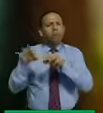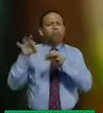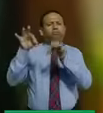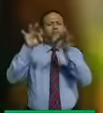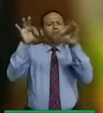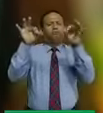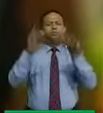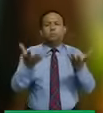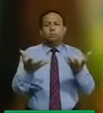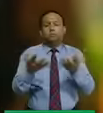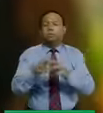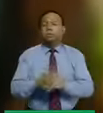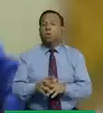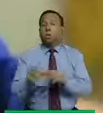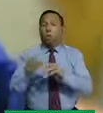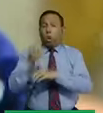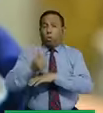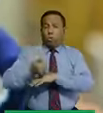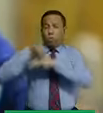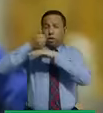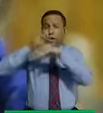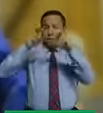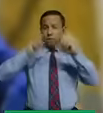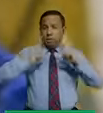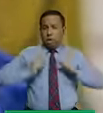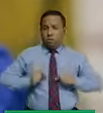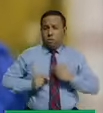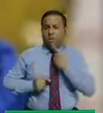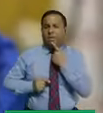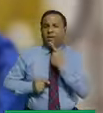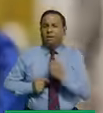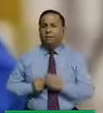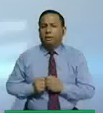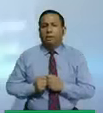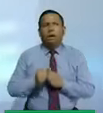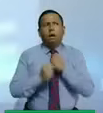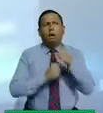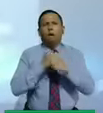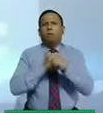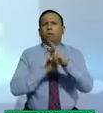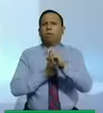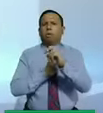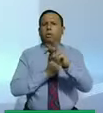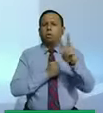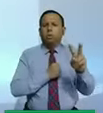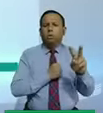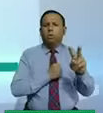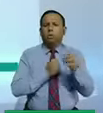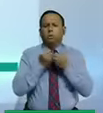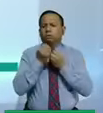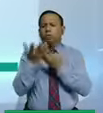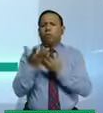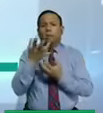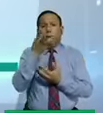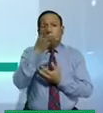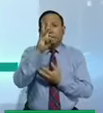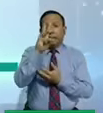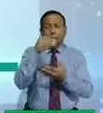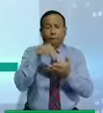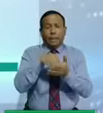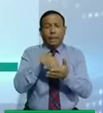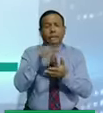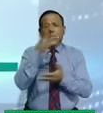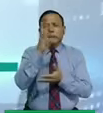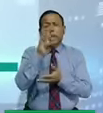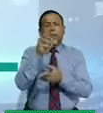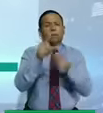de la Salud mira esta situación de cerca, con cifras que preocupan. Por ejemplo, en el año 2022 se reportaron 16.017